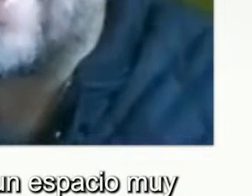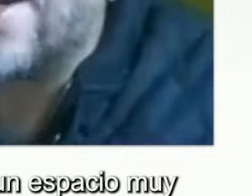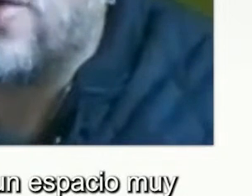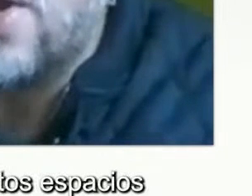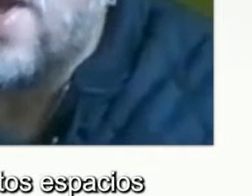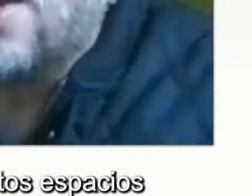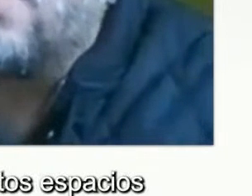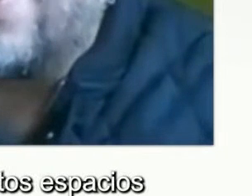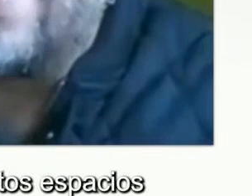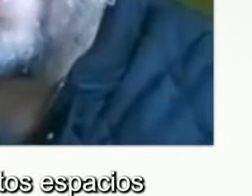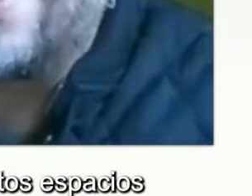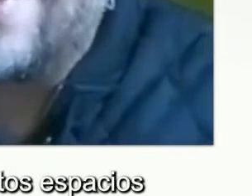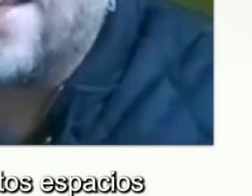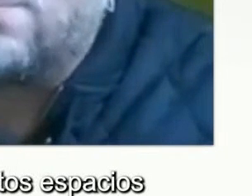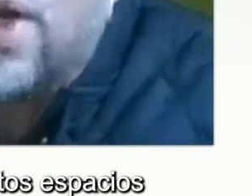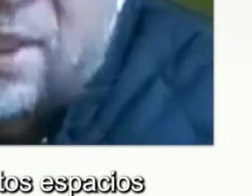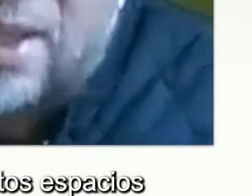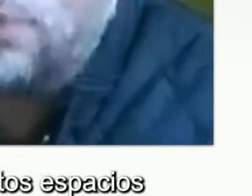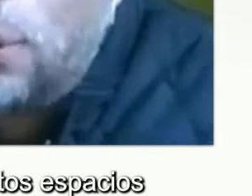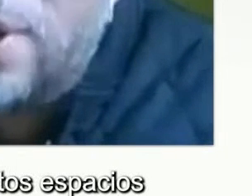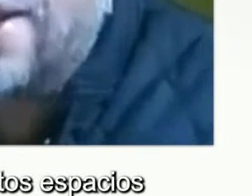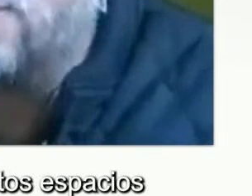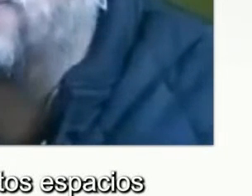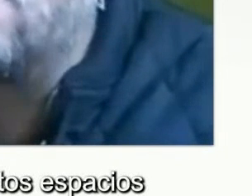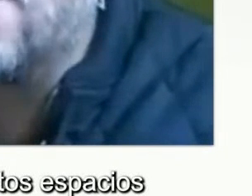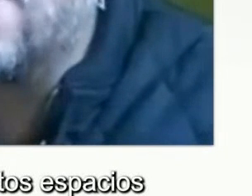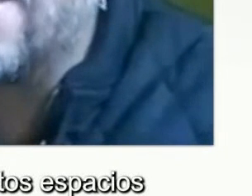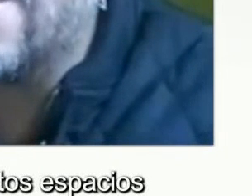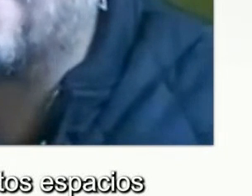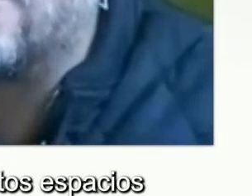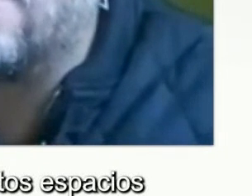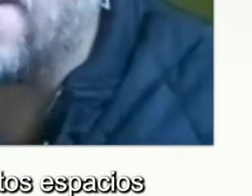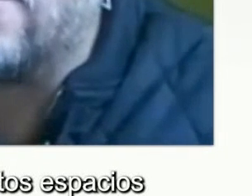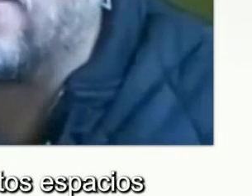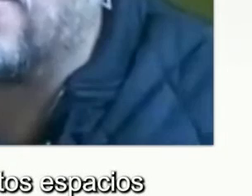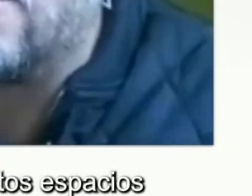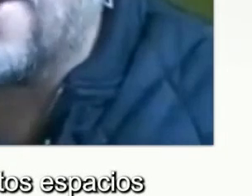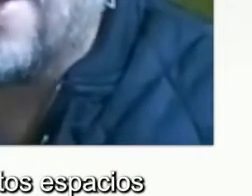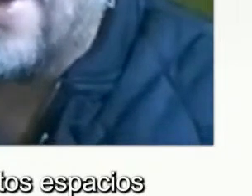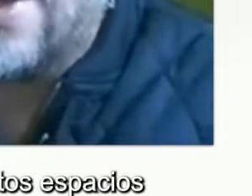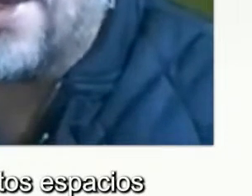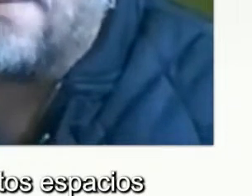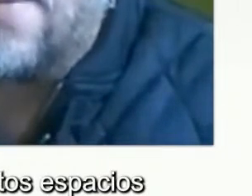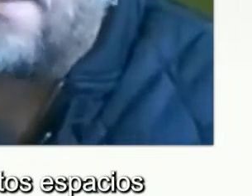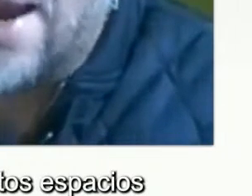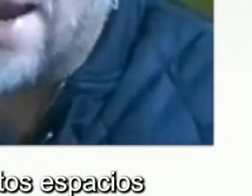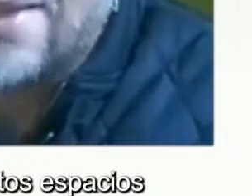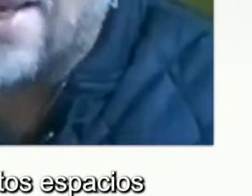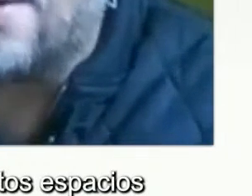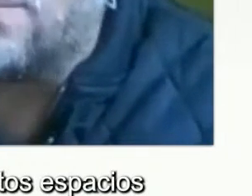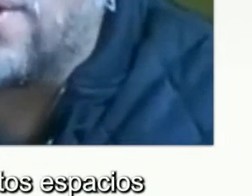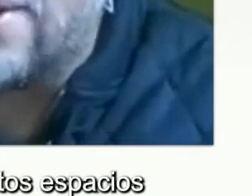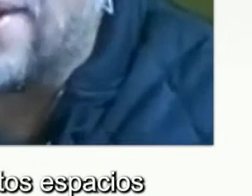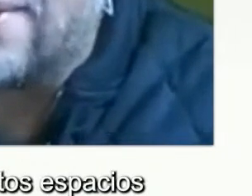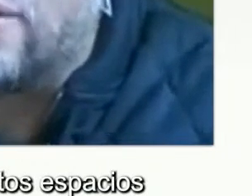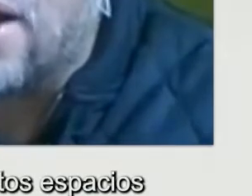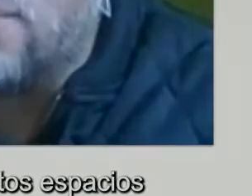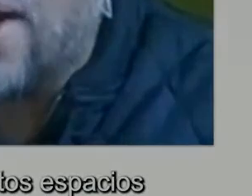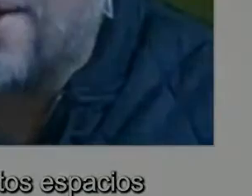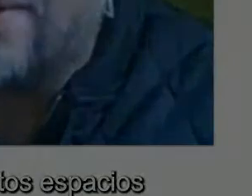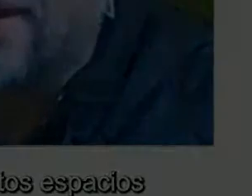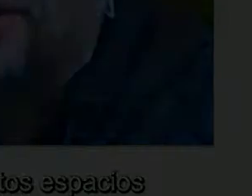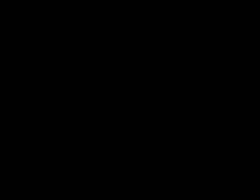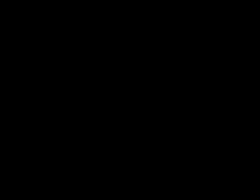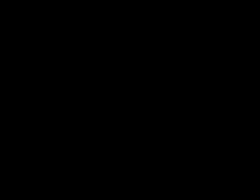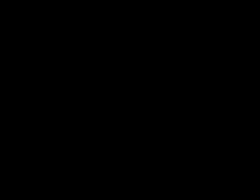posibilidad de desarrollo, pues las políticas públicas justo impiden que estos espacios permanezcan y se puedan desarrollar